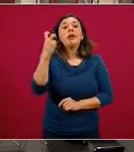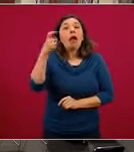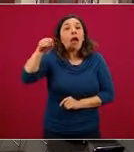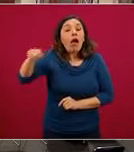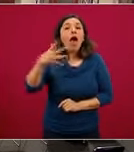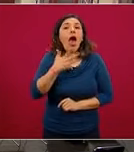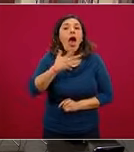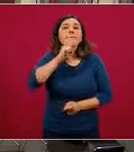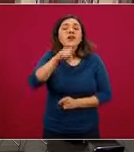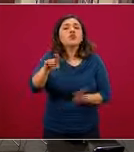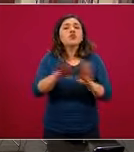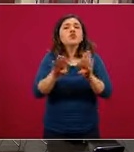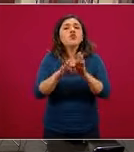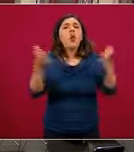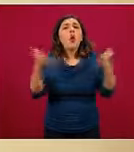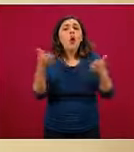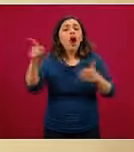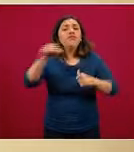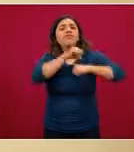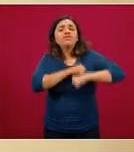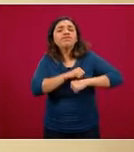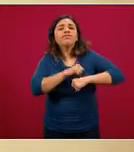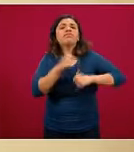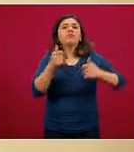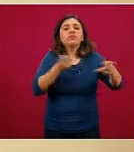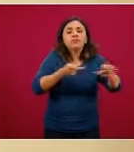ahí precisamente en donde se van a llevar a cabo